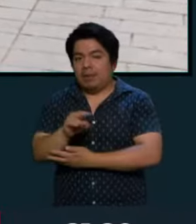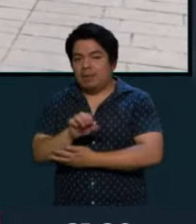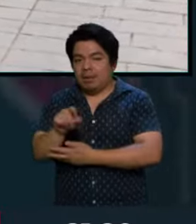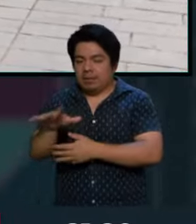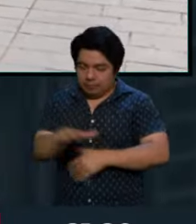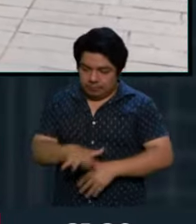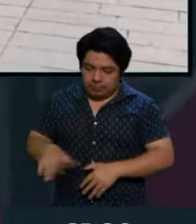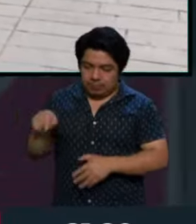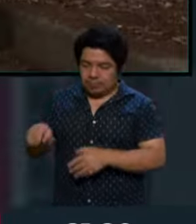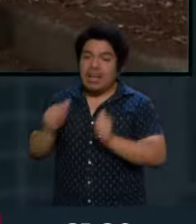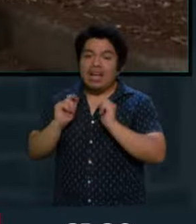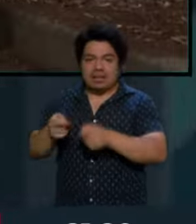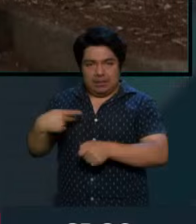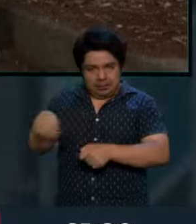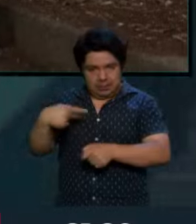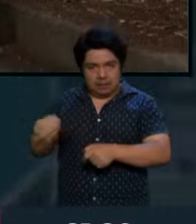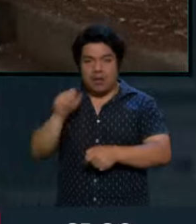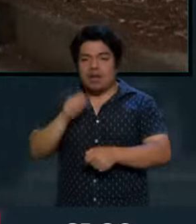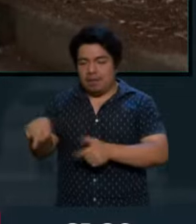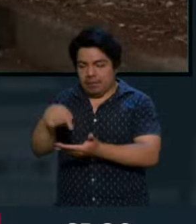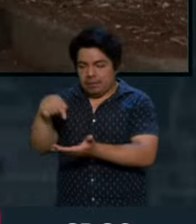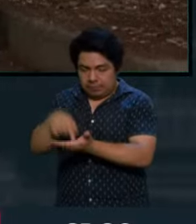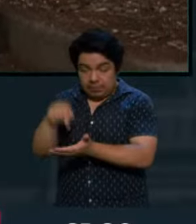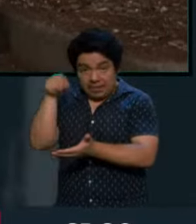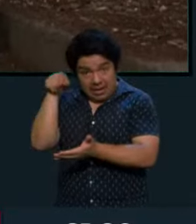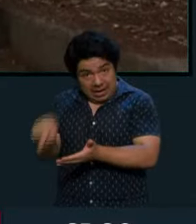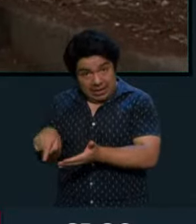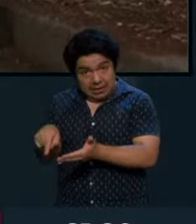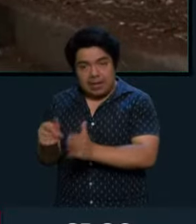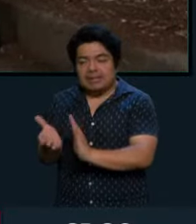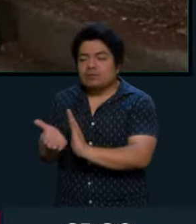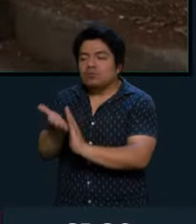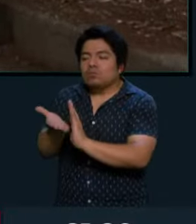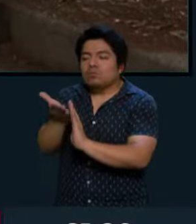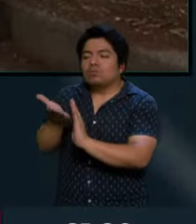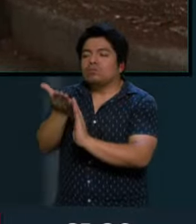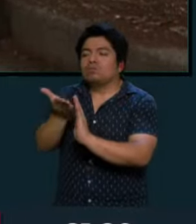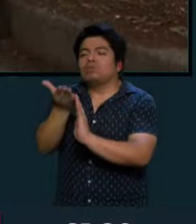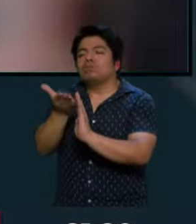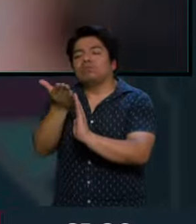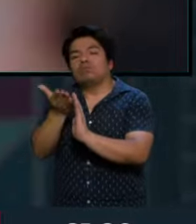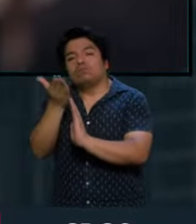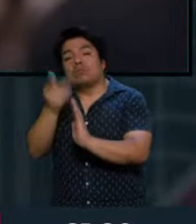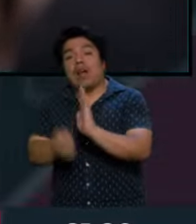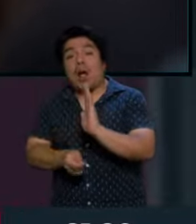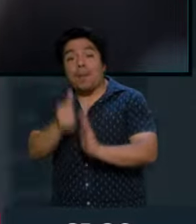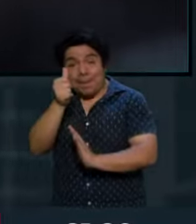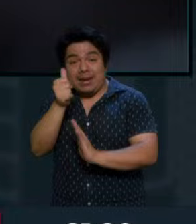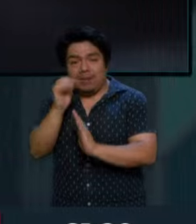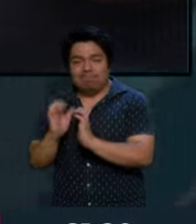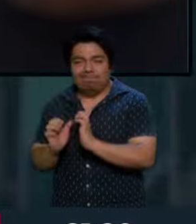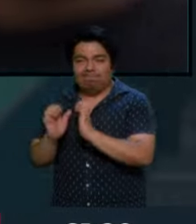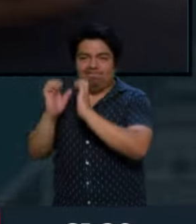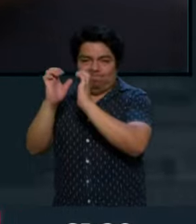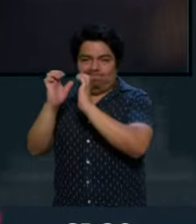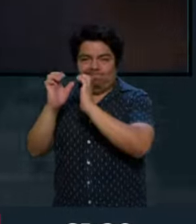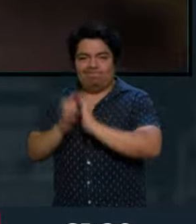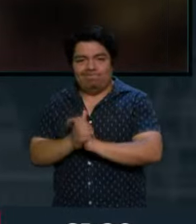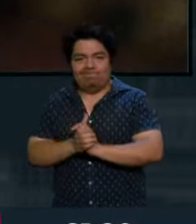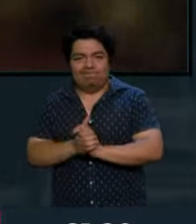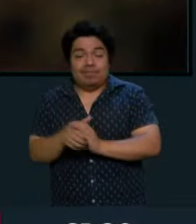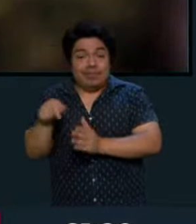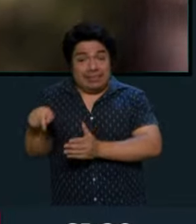es de la empresa pública Servimet, para que ahí comience a construirse este primer inmueble, en donde a través de un